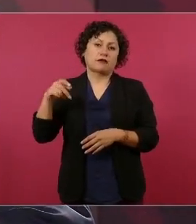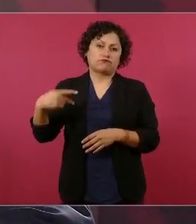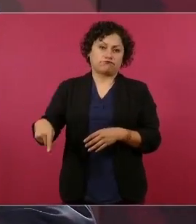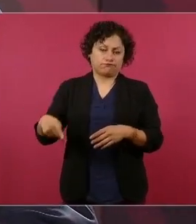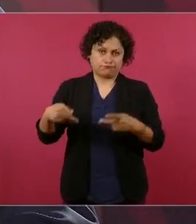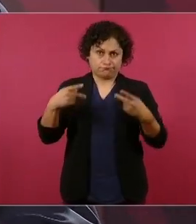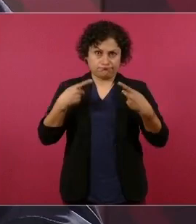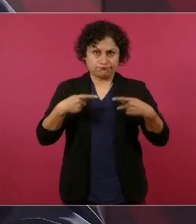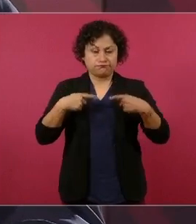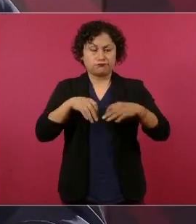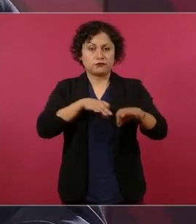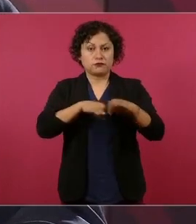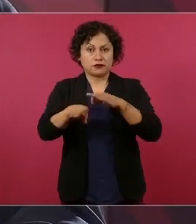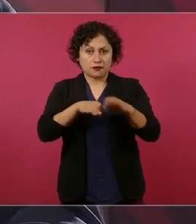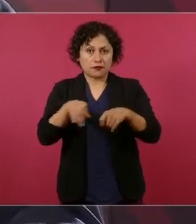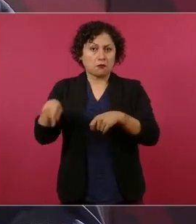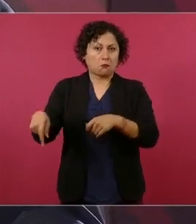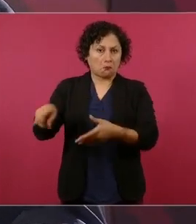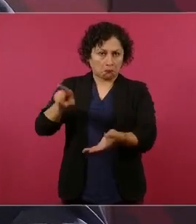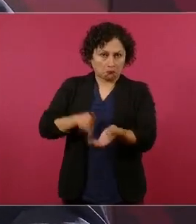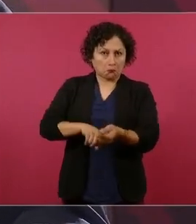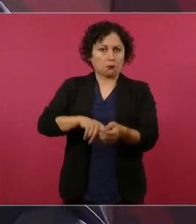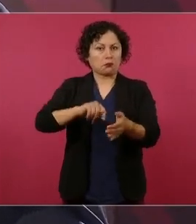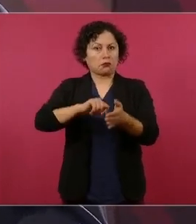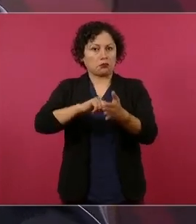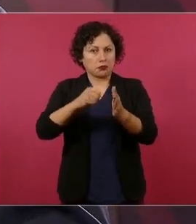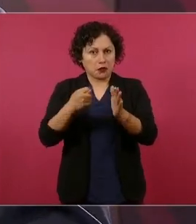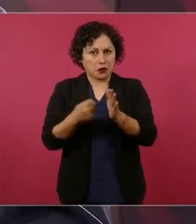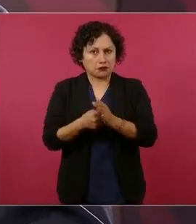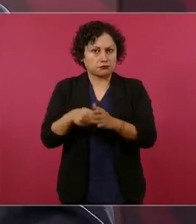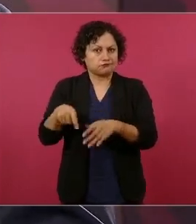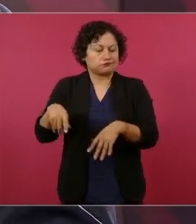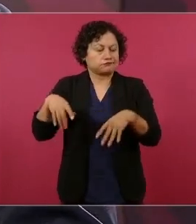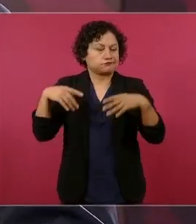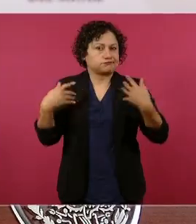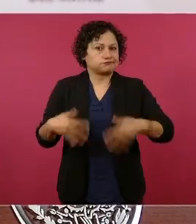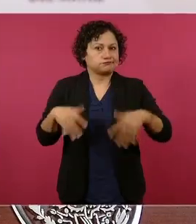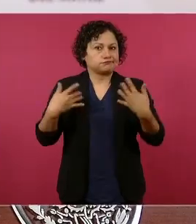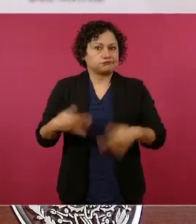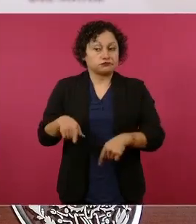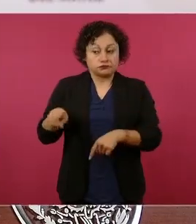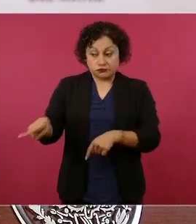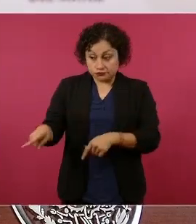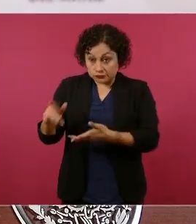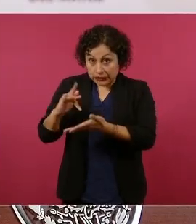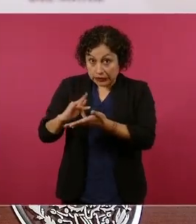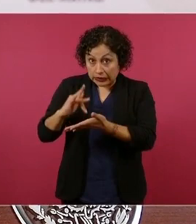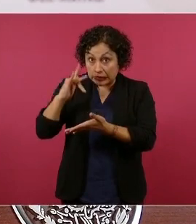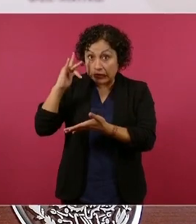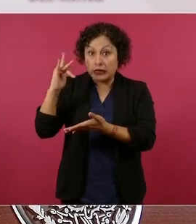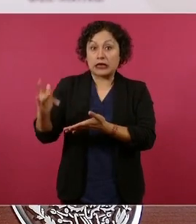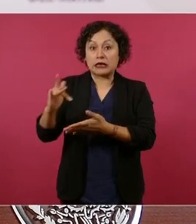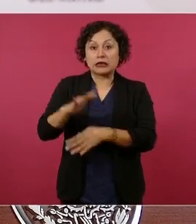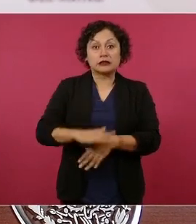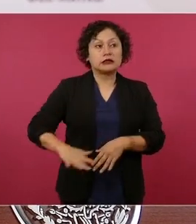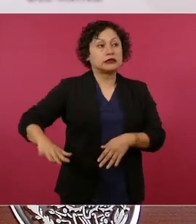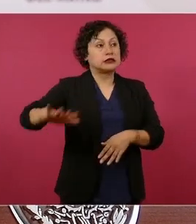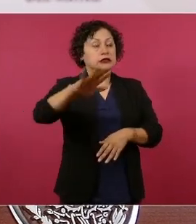técnicos, y esto permitió que no se presentaran